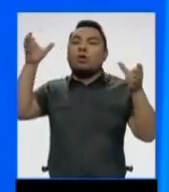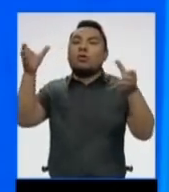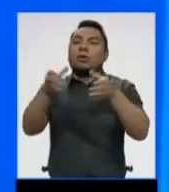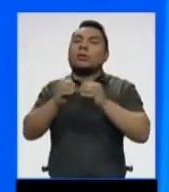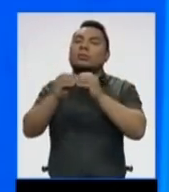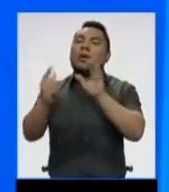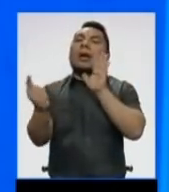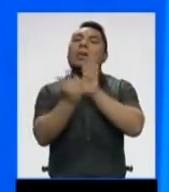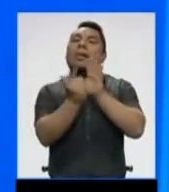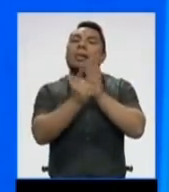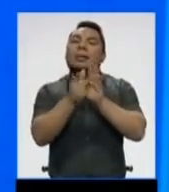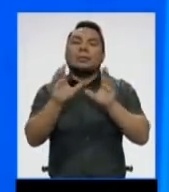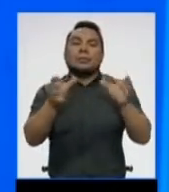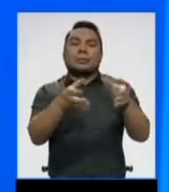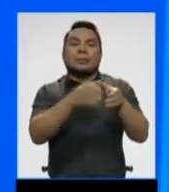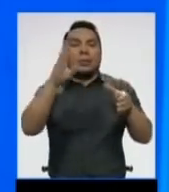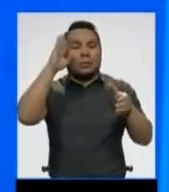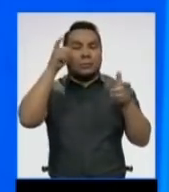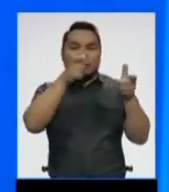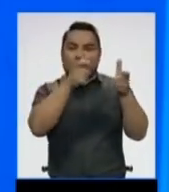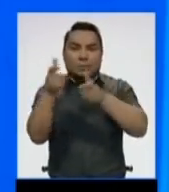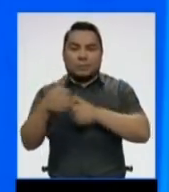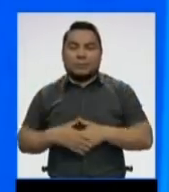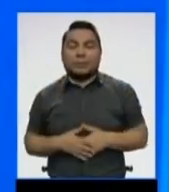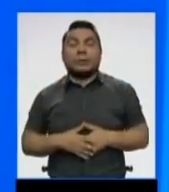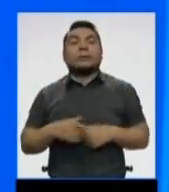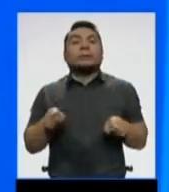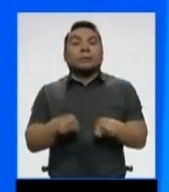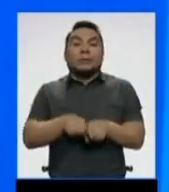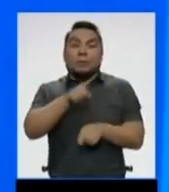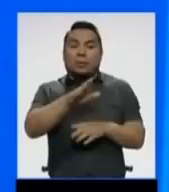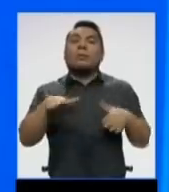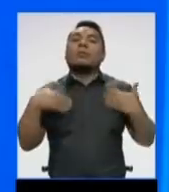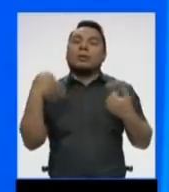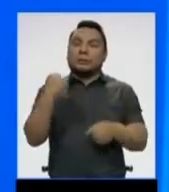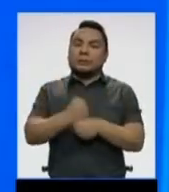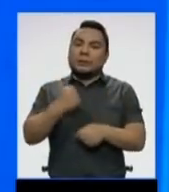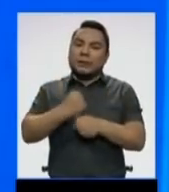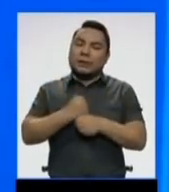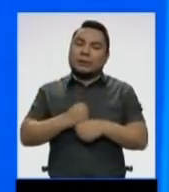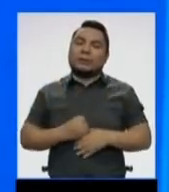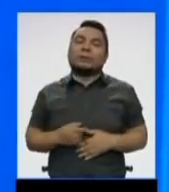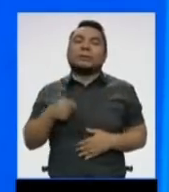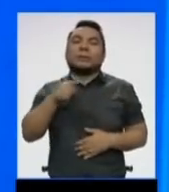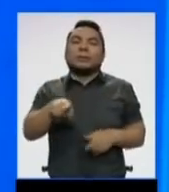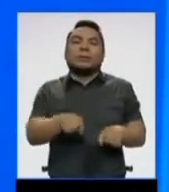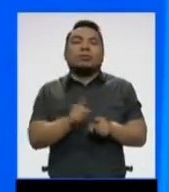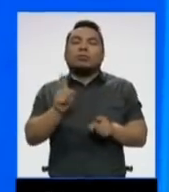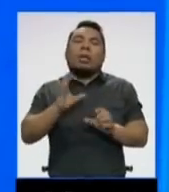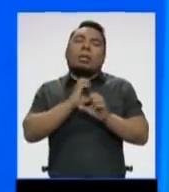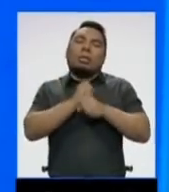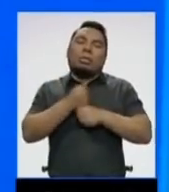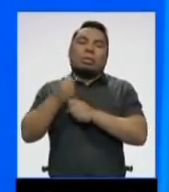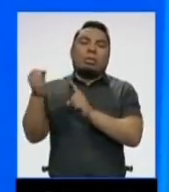para el serenazgo. De esa manera ellos puedan trabajar y ya no sufrir